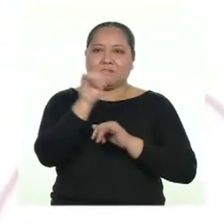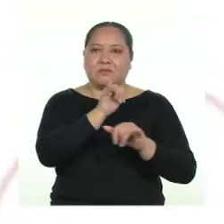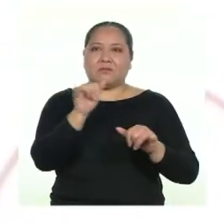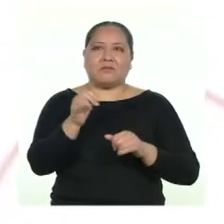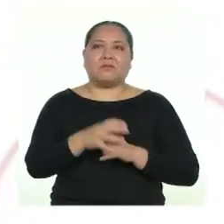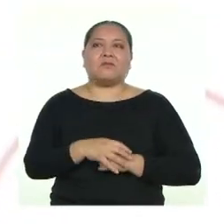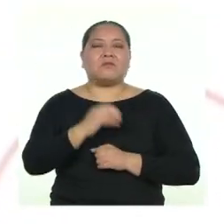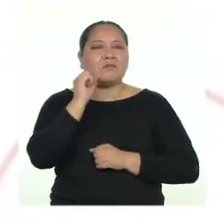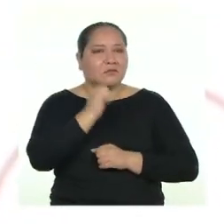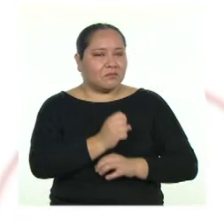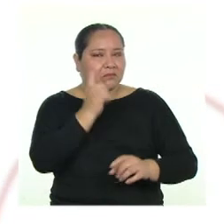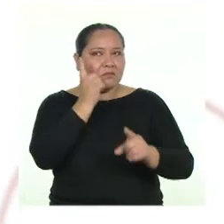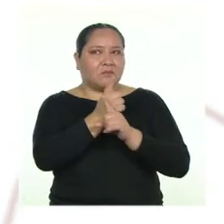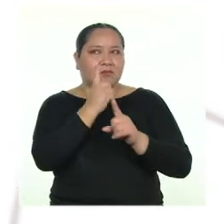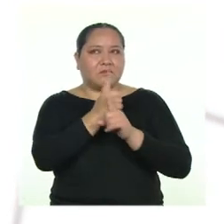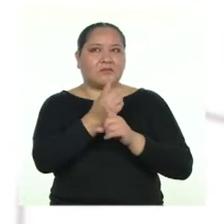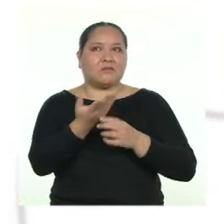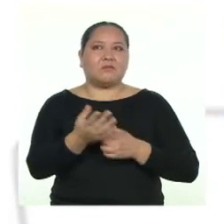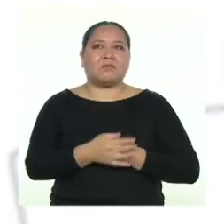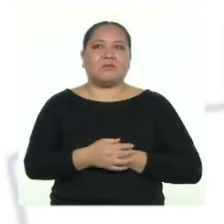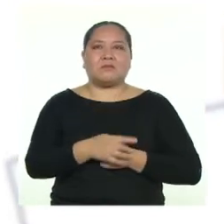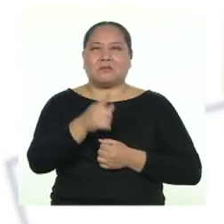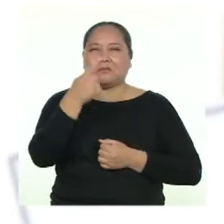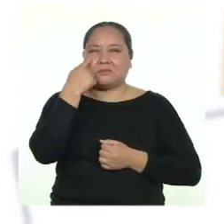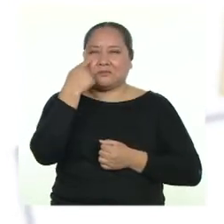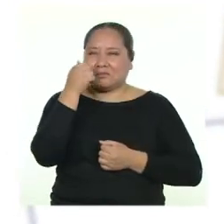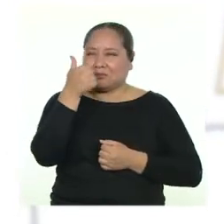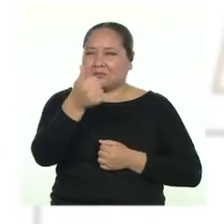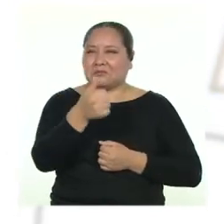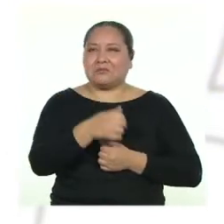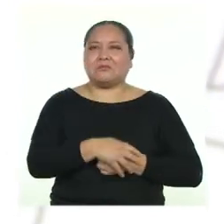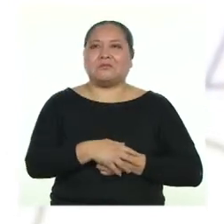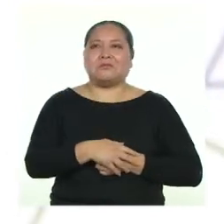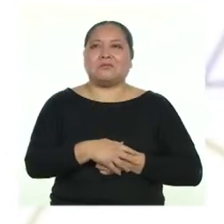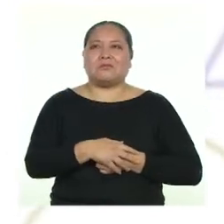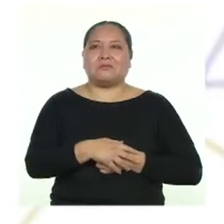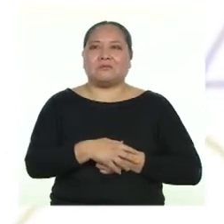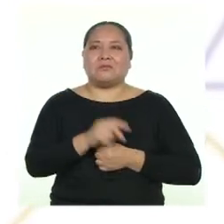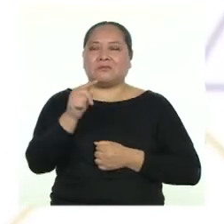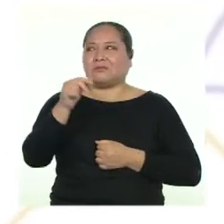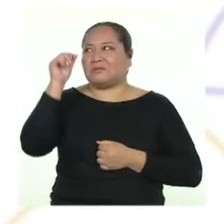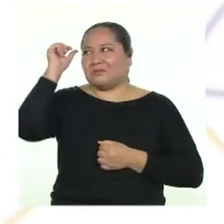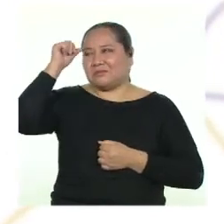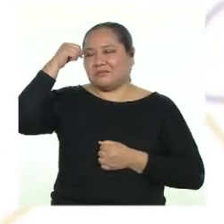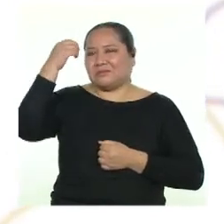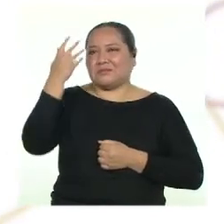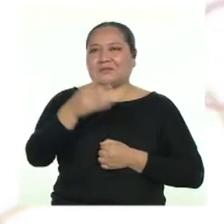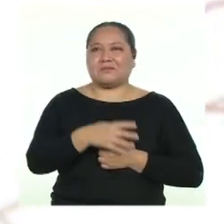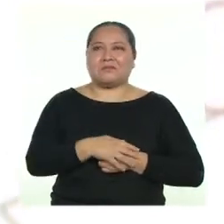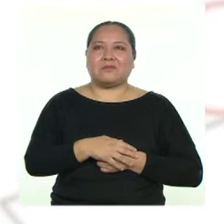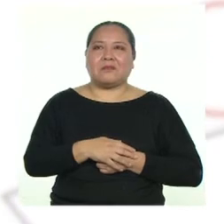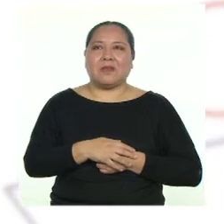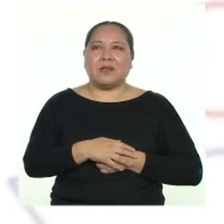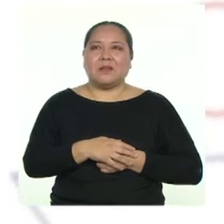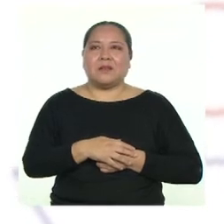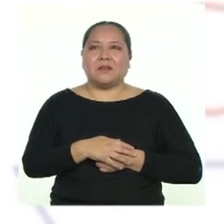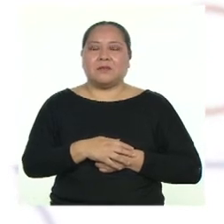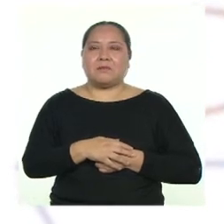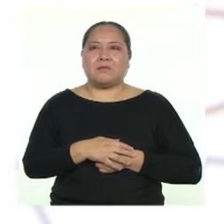¿no? Efectivamente, Jonathan. ¿Qué tal ojo? ¿Qué tal ojo y qué tal memoria? Bueno,